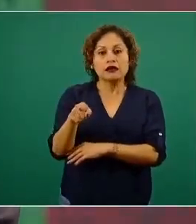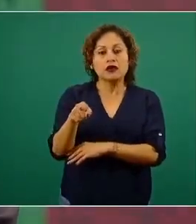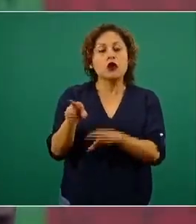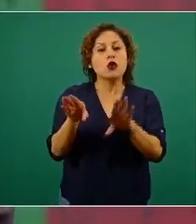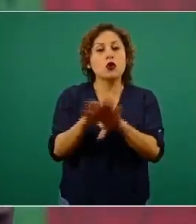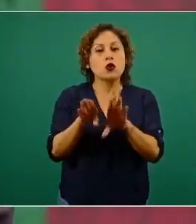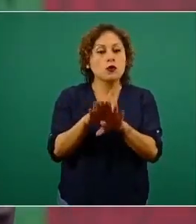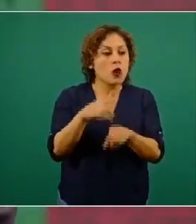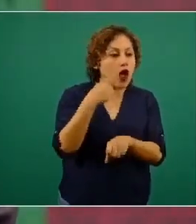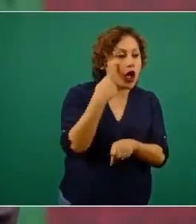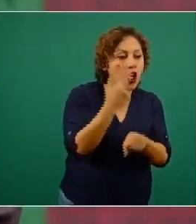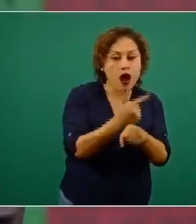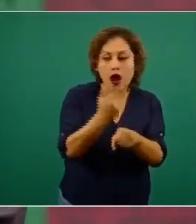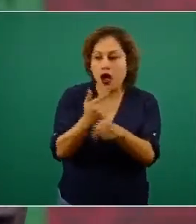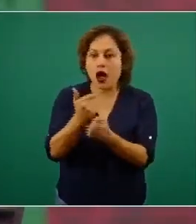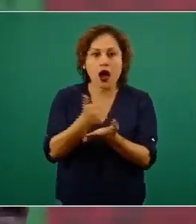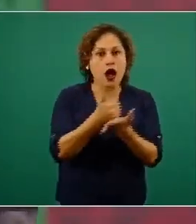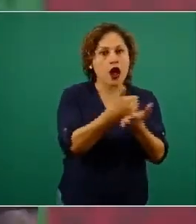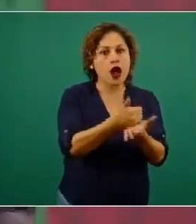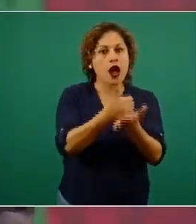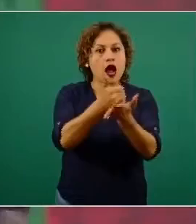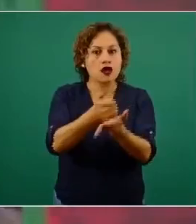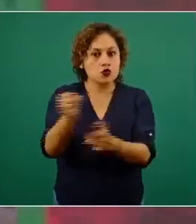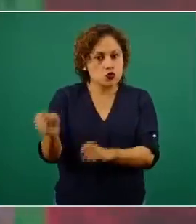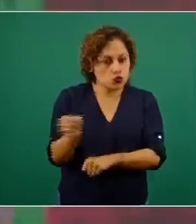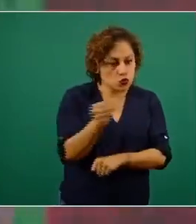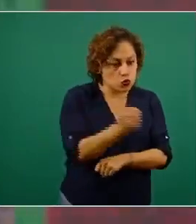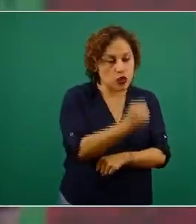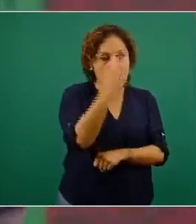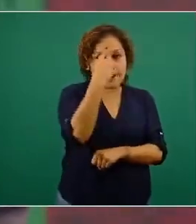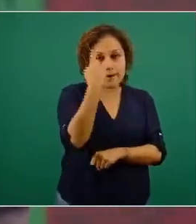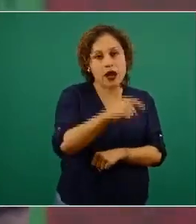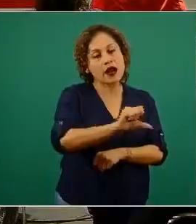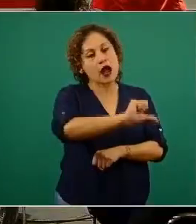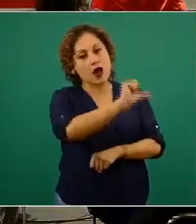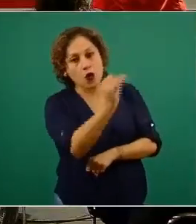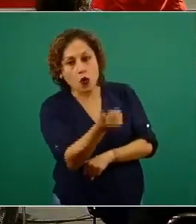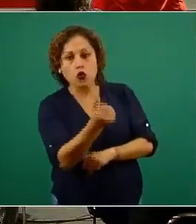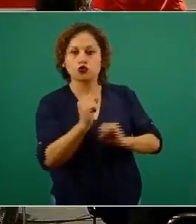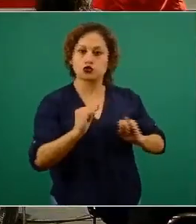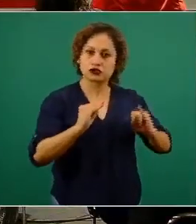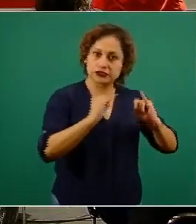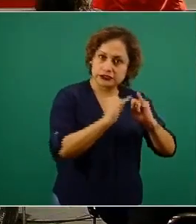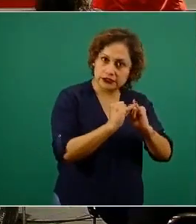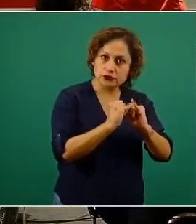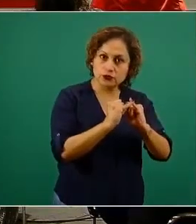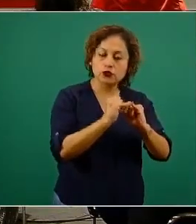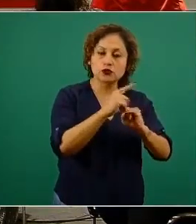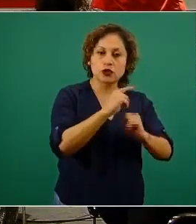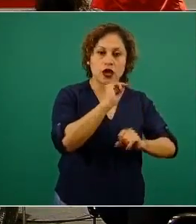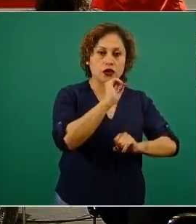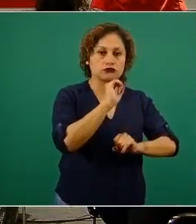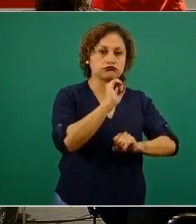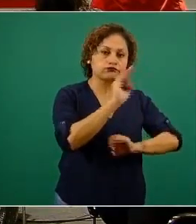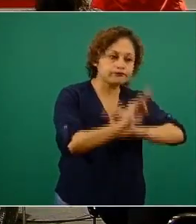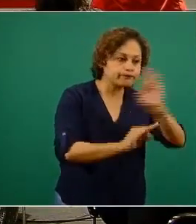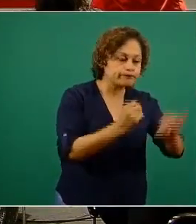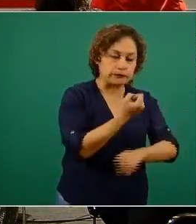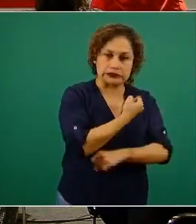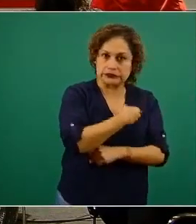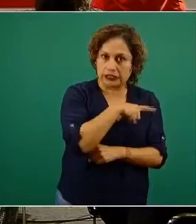identificación de necesidades y vincularlos con distintas organizaciones proveedoras de servicios de